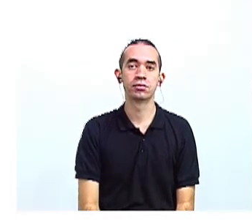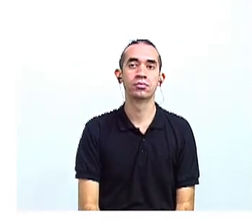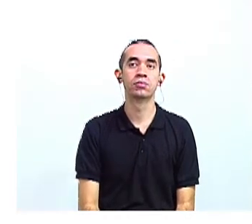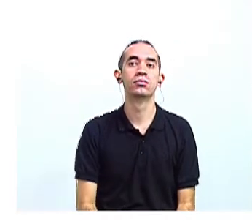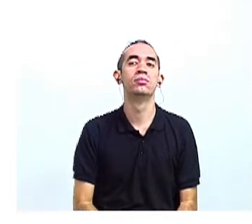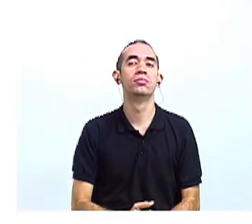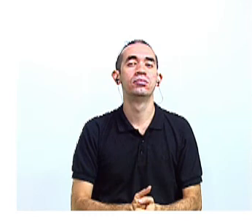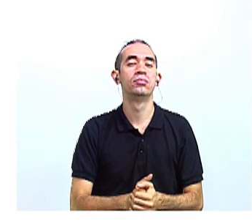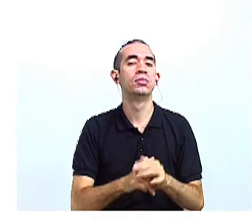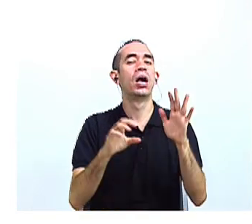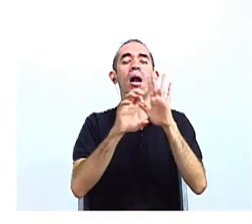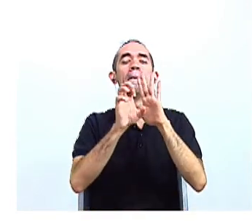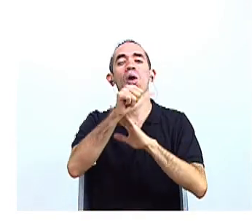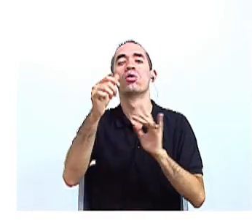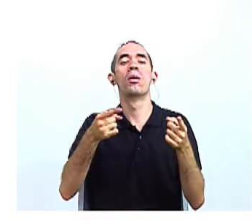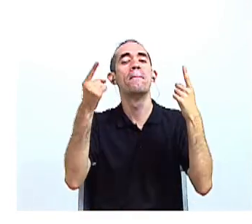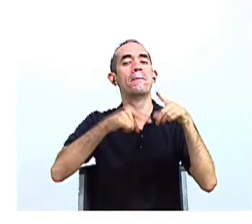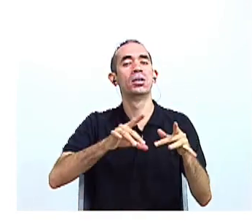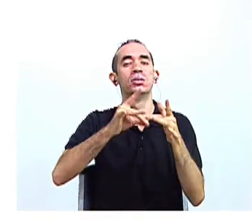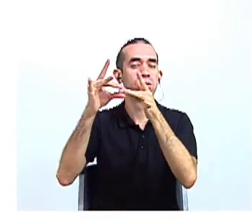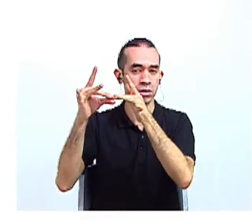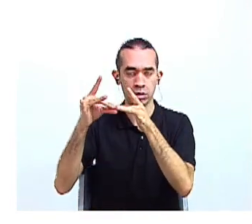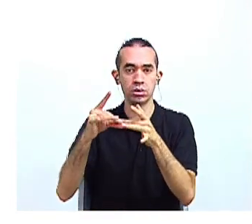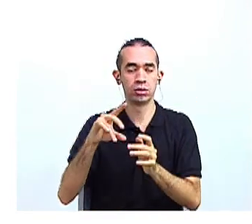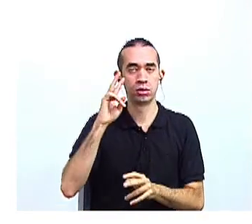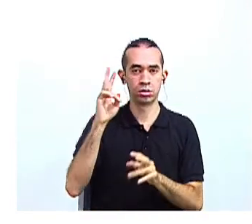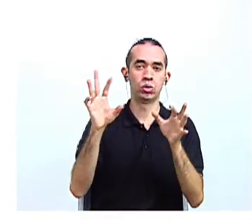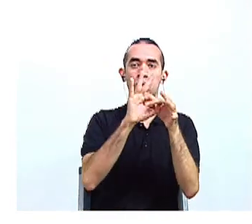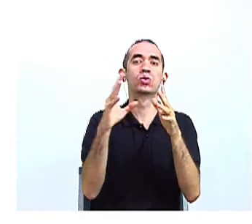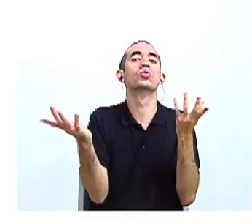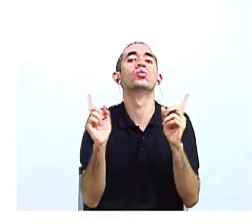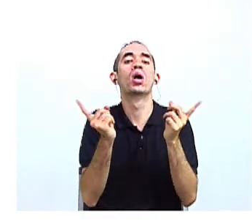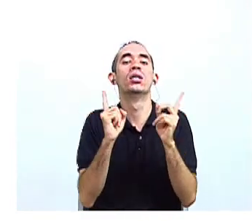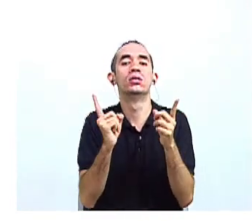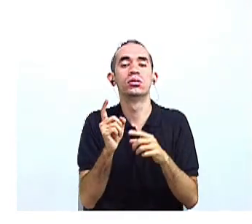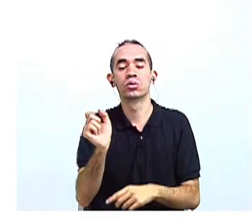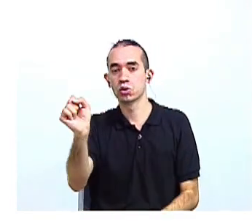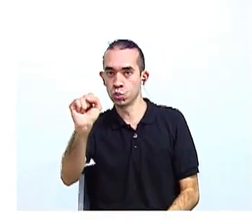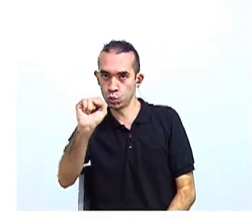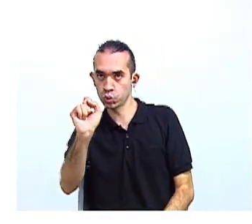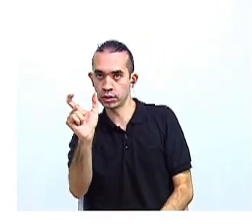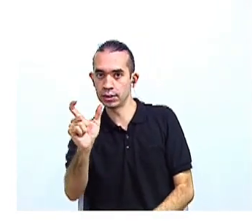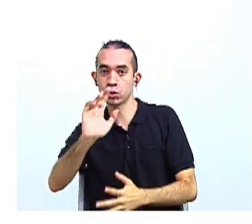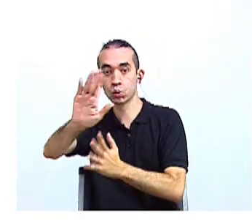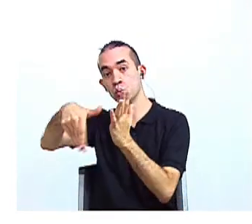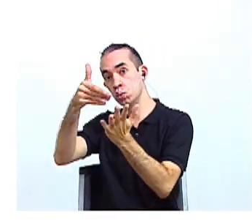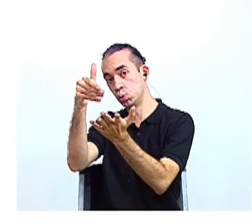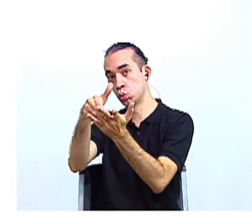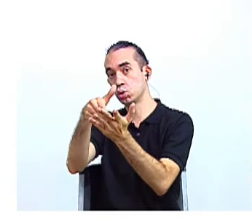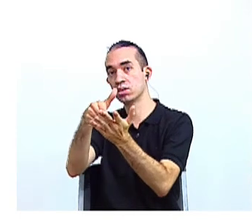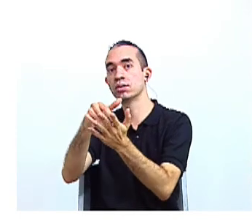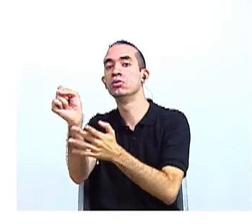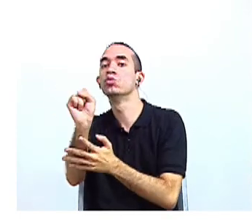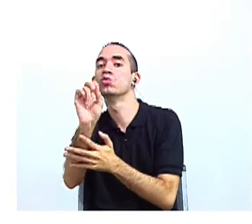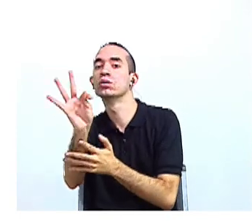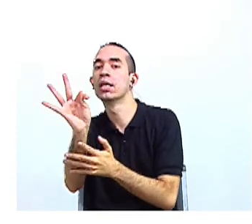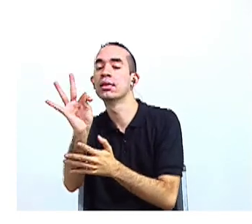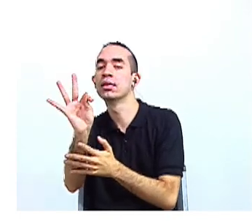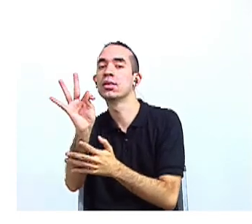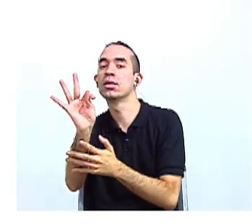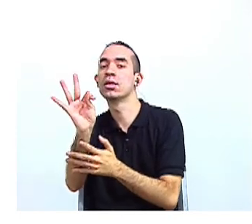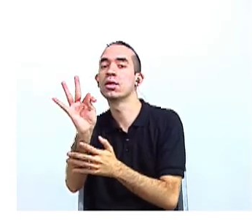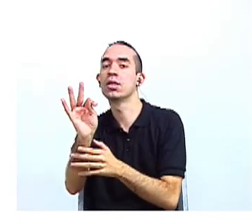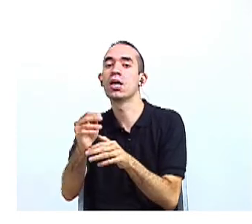otro caso especial de concordancia. Sucede con los sujetos cuyo núcleo es un sustantivo